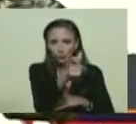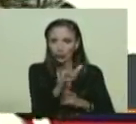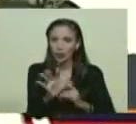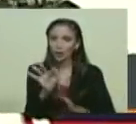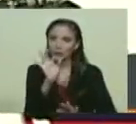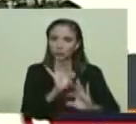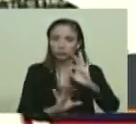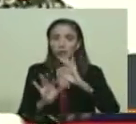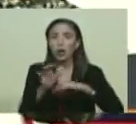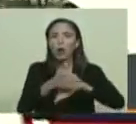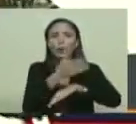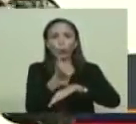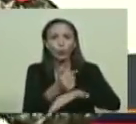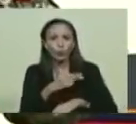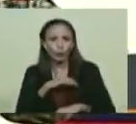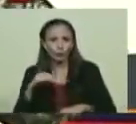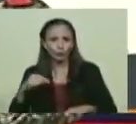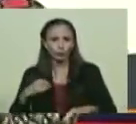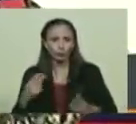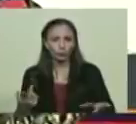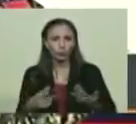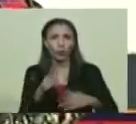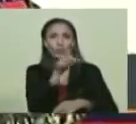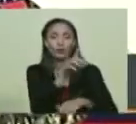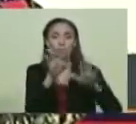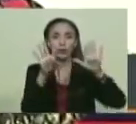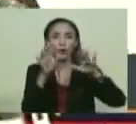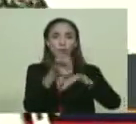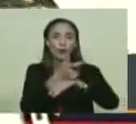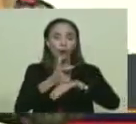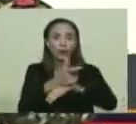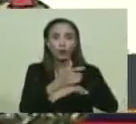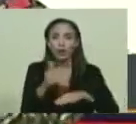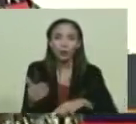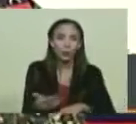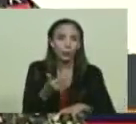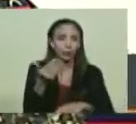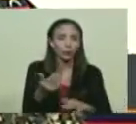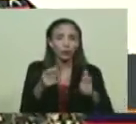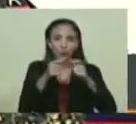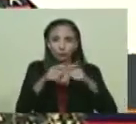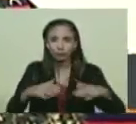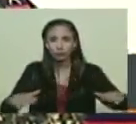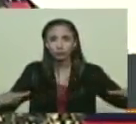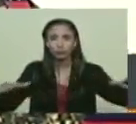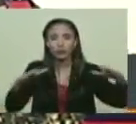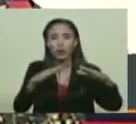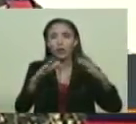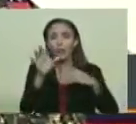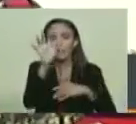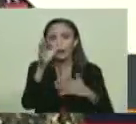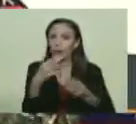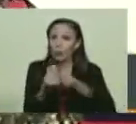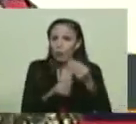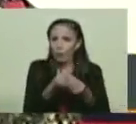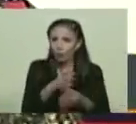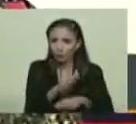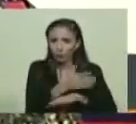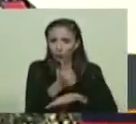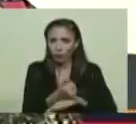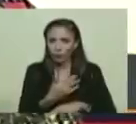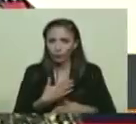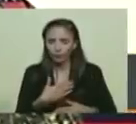¿Qué culpa tenemos nosotros de haber ganado 19 gobernaciones, las más importantes del país, las más grandes del país? Pero también me reuní con los